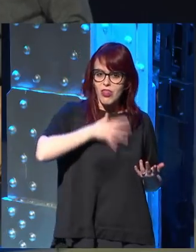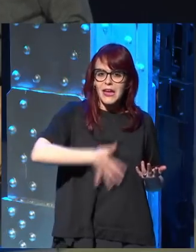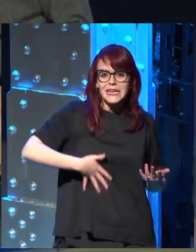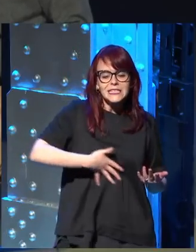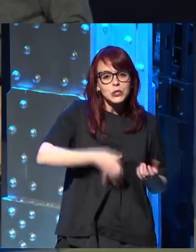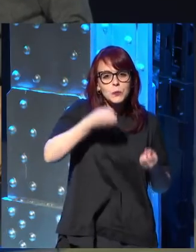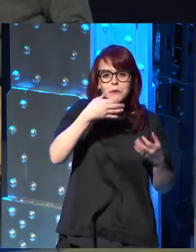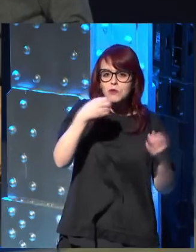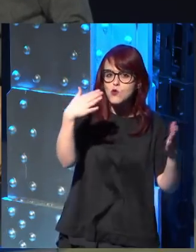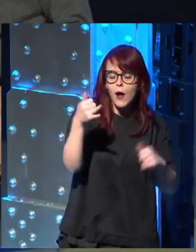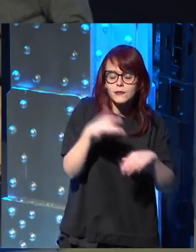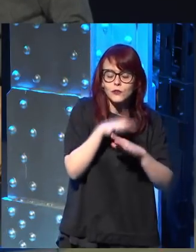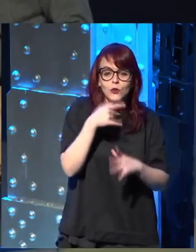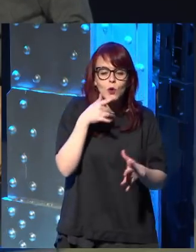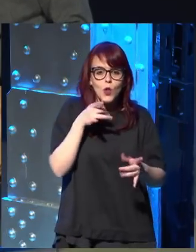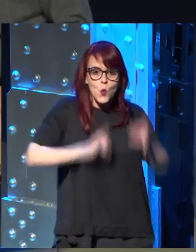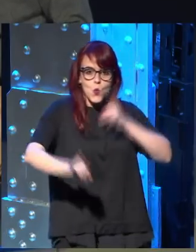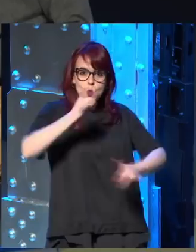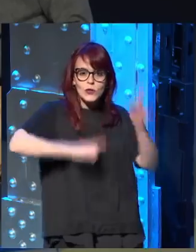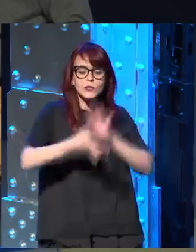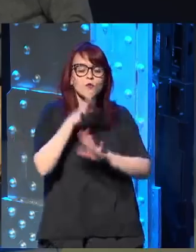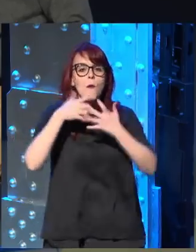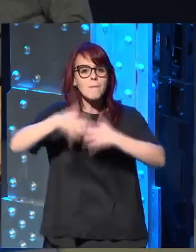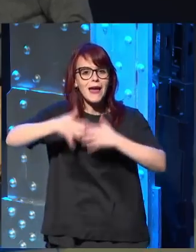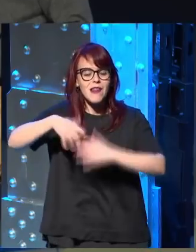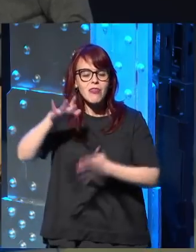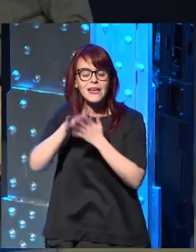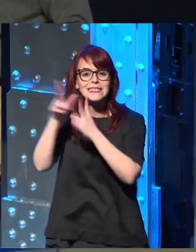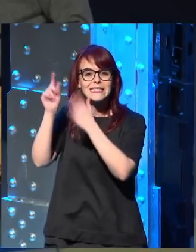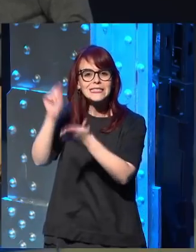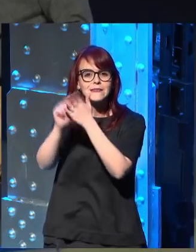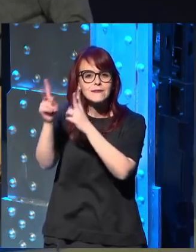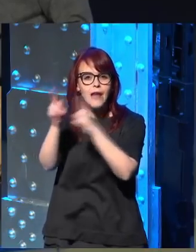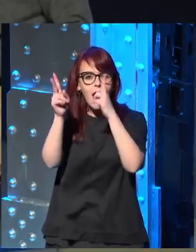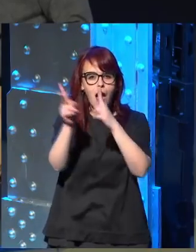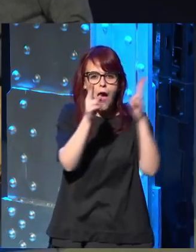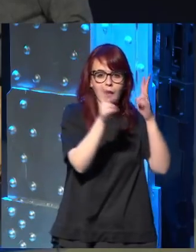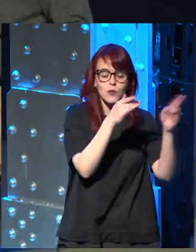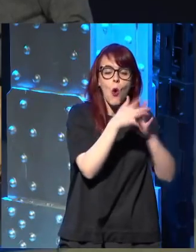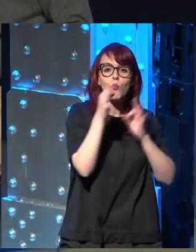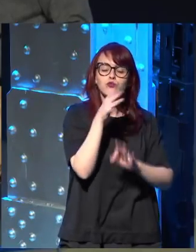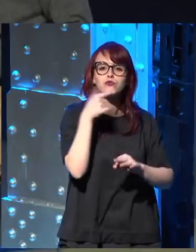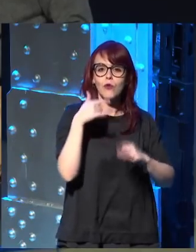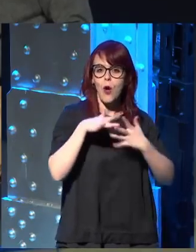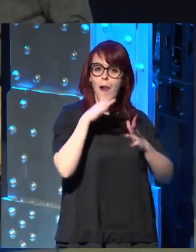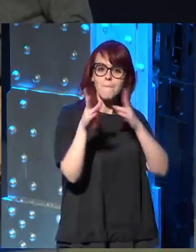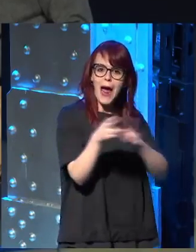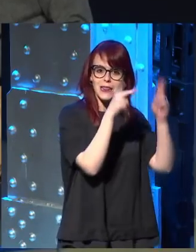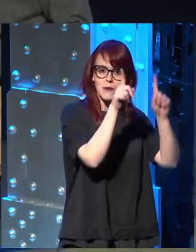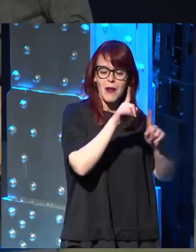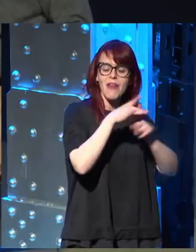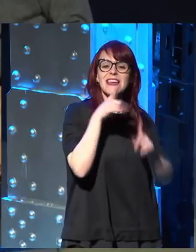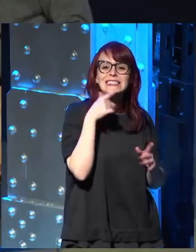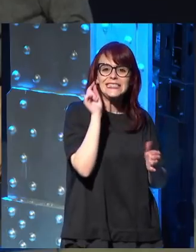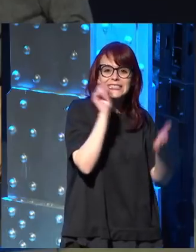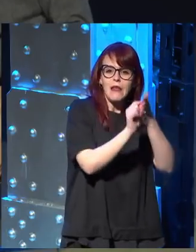está viendo. Es esa máquina de registrar instantes, esos instantes perdidos que dan título a la primera parte, ese flujo, como